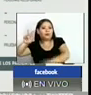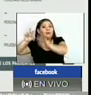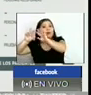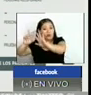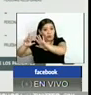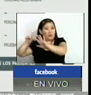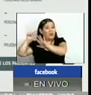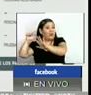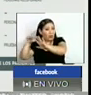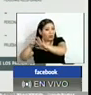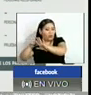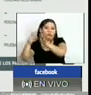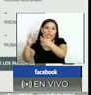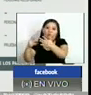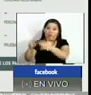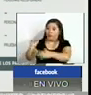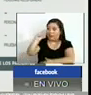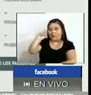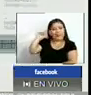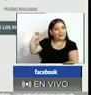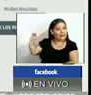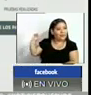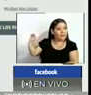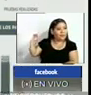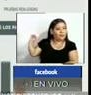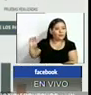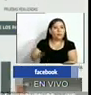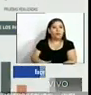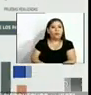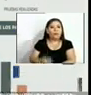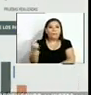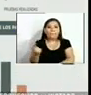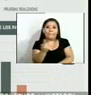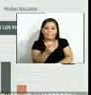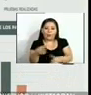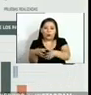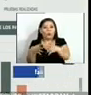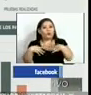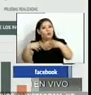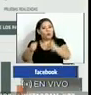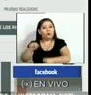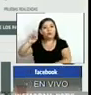Ese es el número que tenemos y estamos señalando en este momento. El número de personas recuperadas,